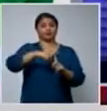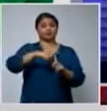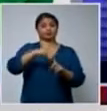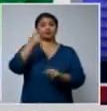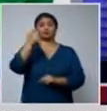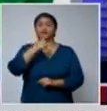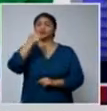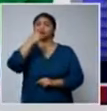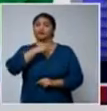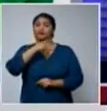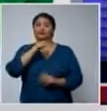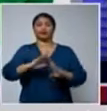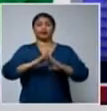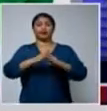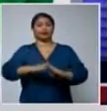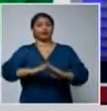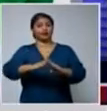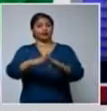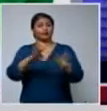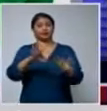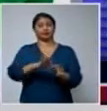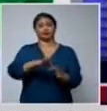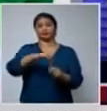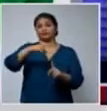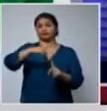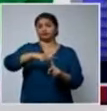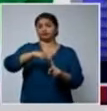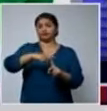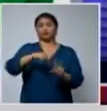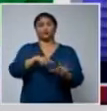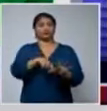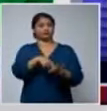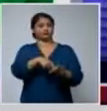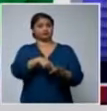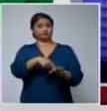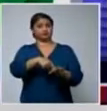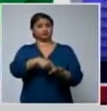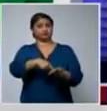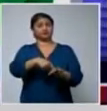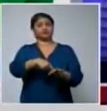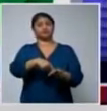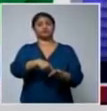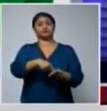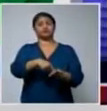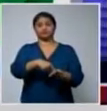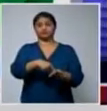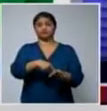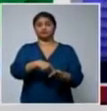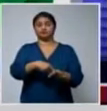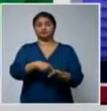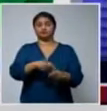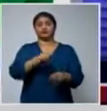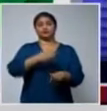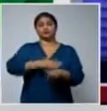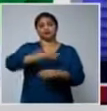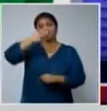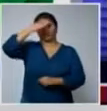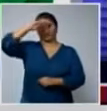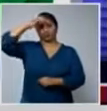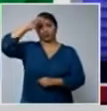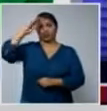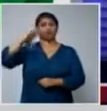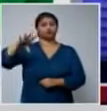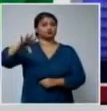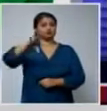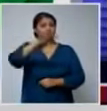Ávila, Granma, Guantánamo, el municipio especial Isla de la Juventud y Santiago de Cuba. Y ahora vamos